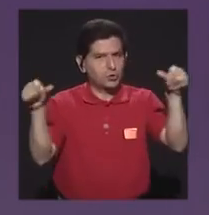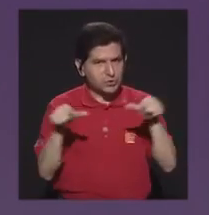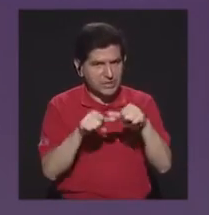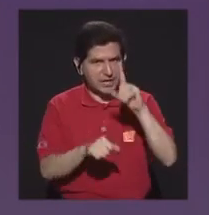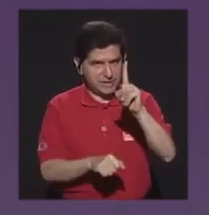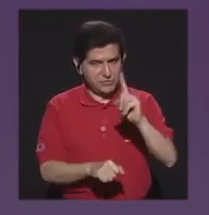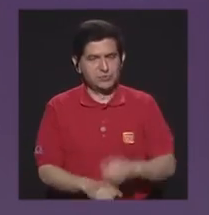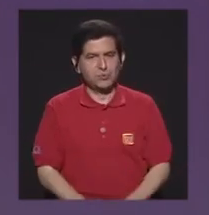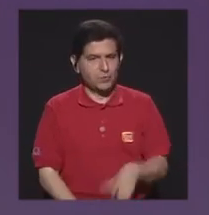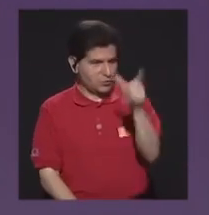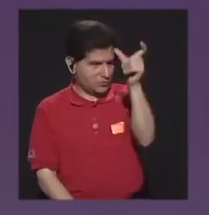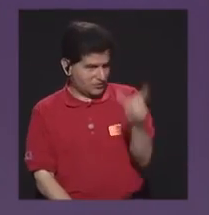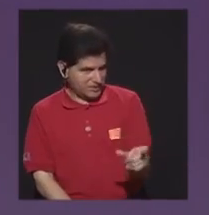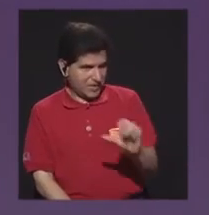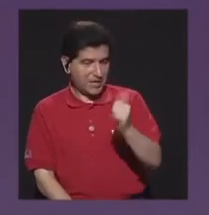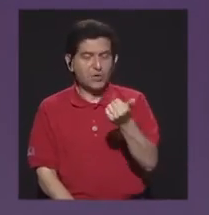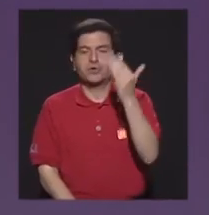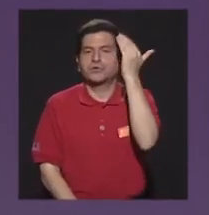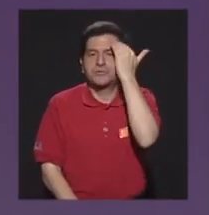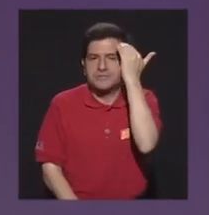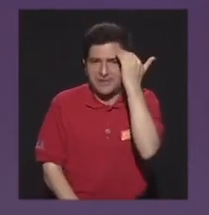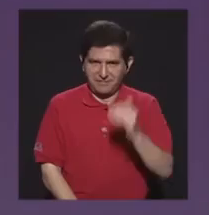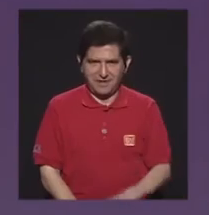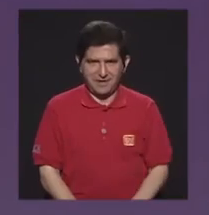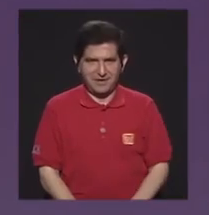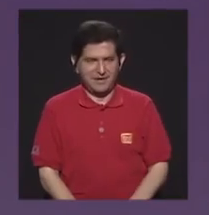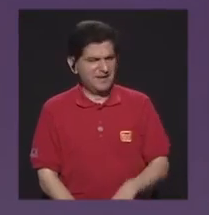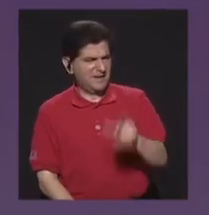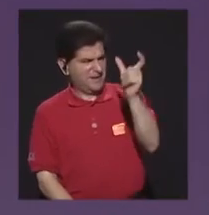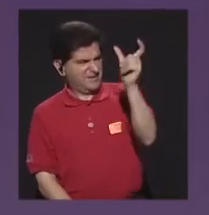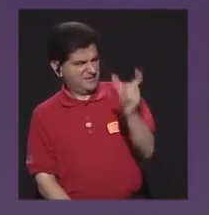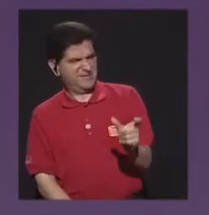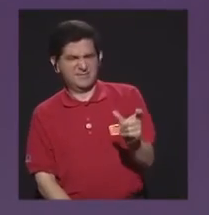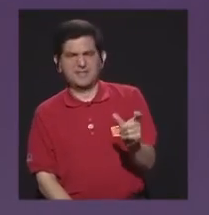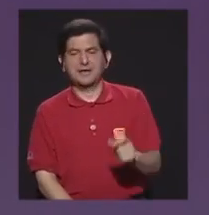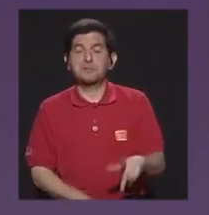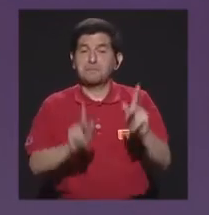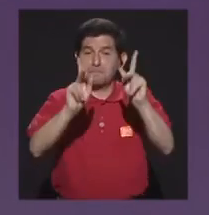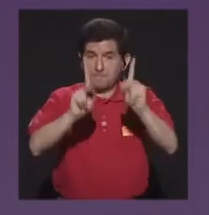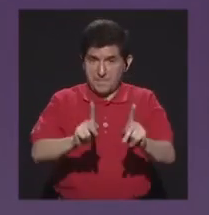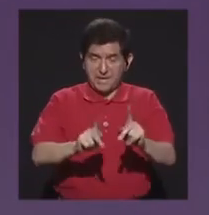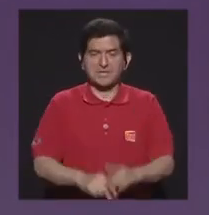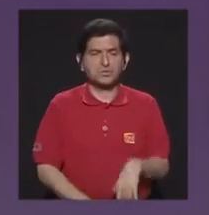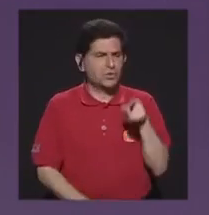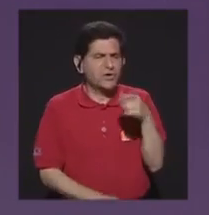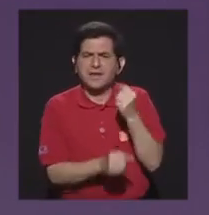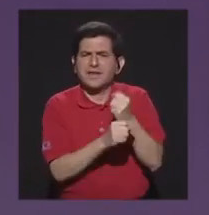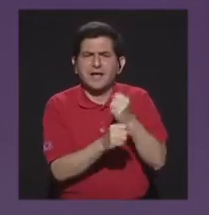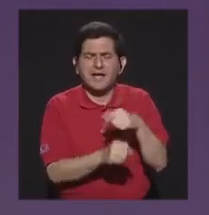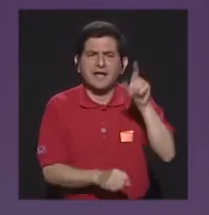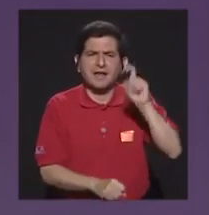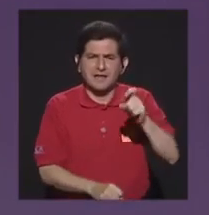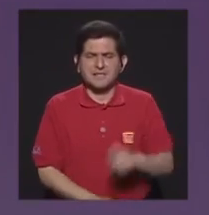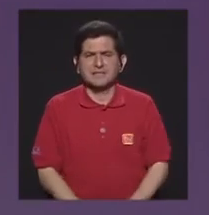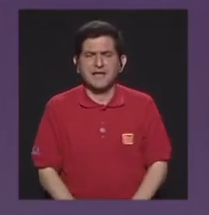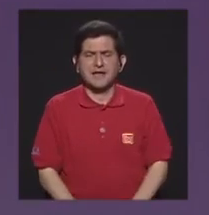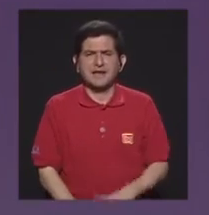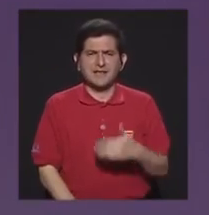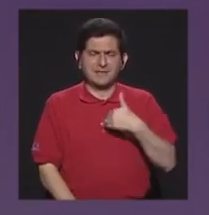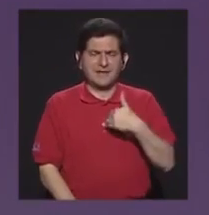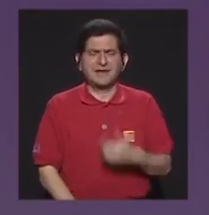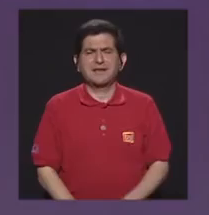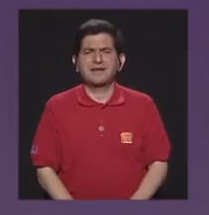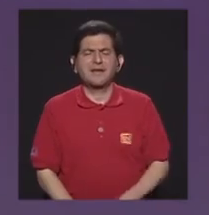es el ser y otra cosa es el saber. En el tema del ser, una persona que se dedica a esto debe ser